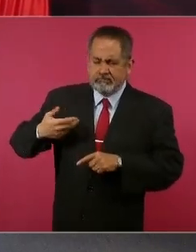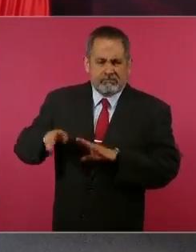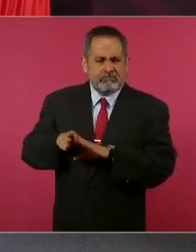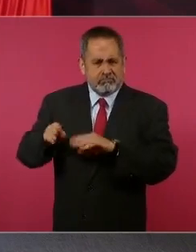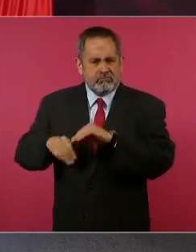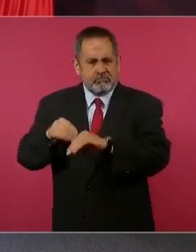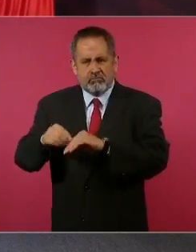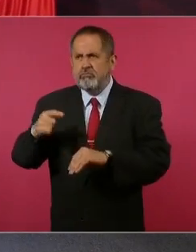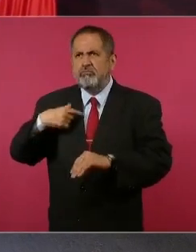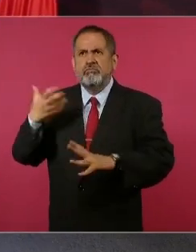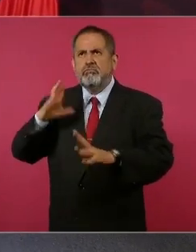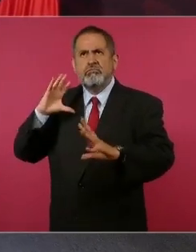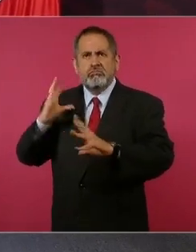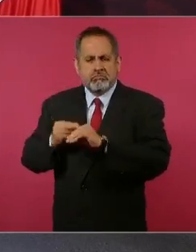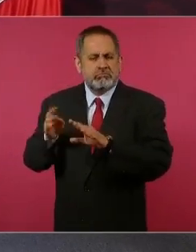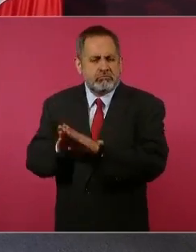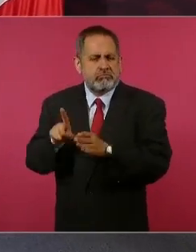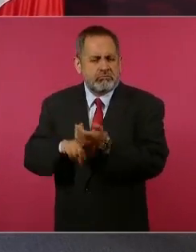qué han hecho,